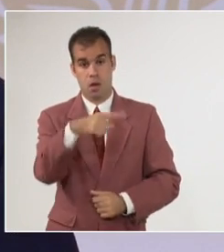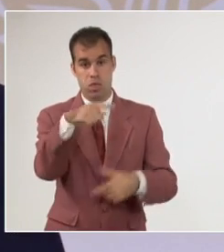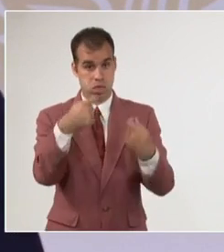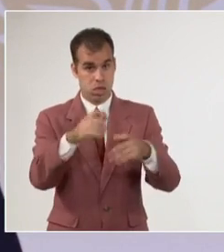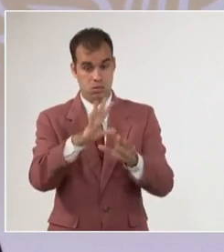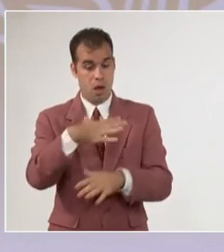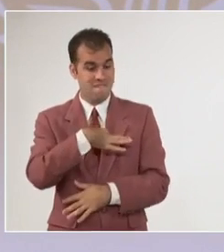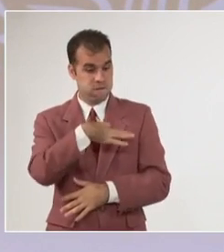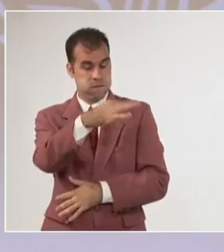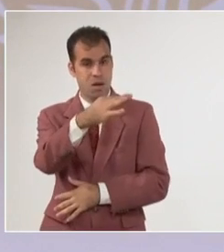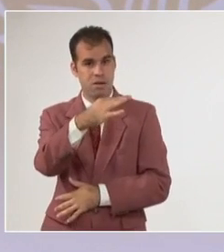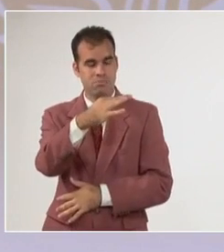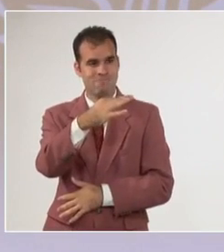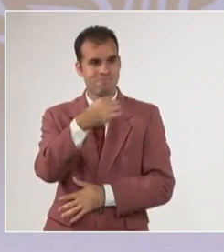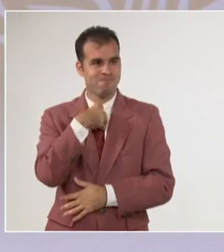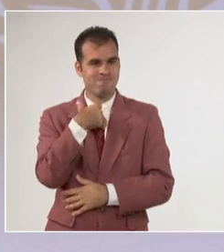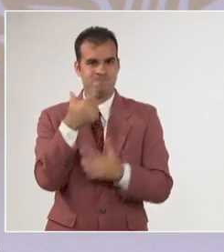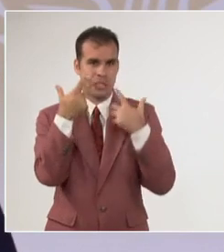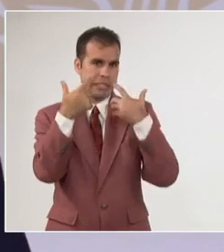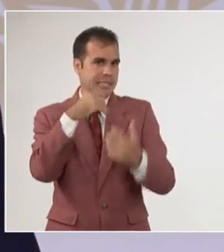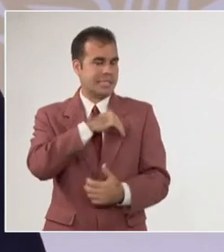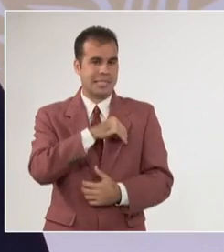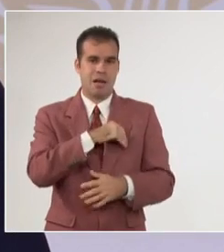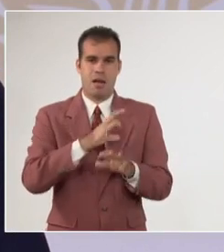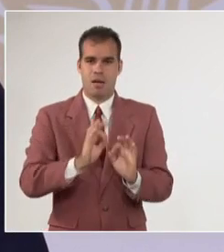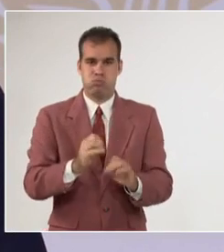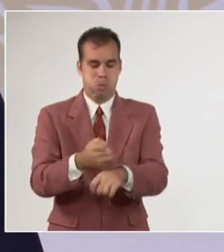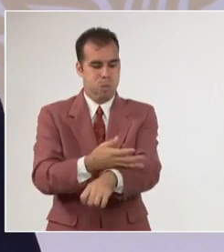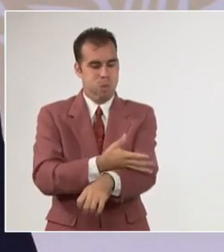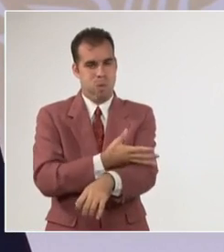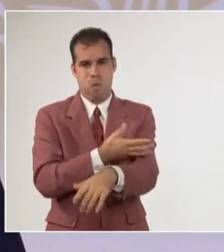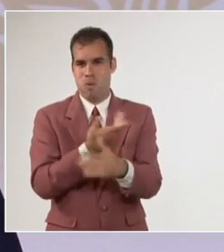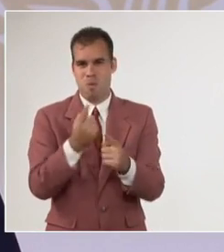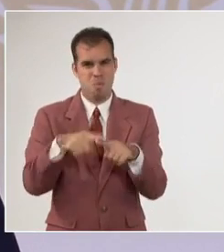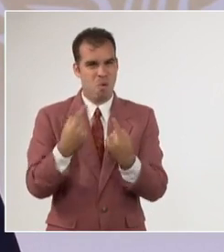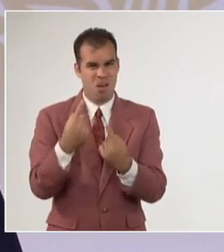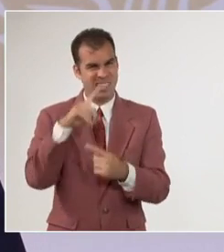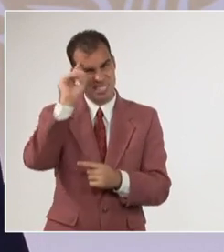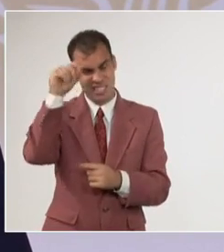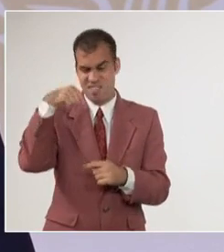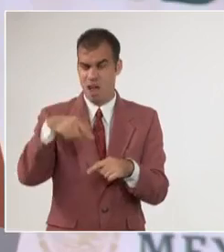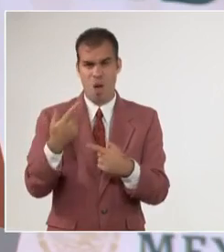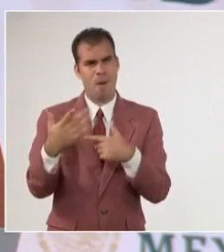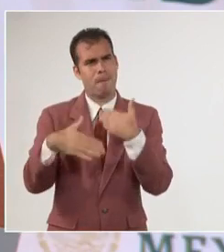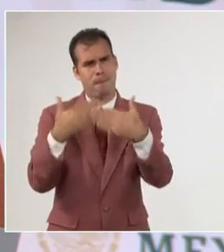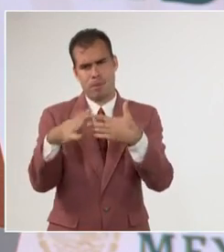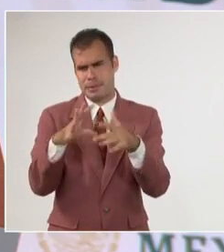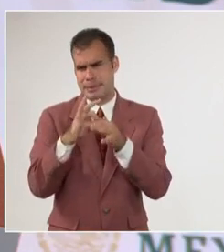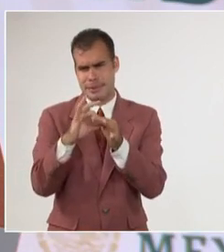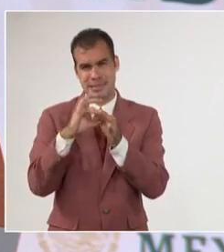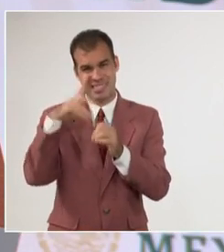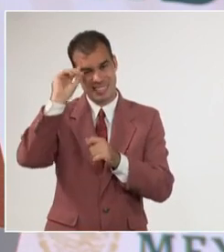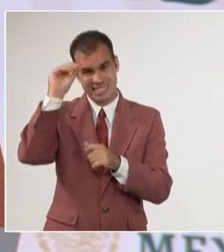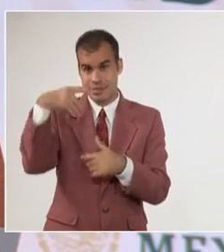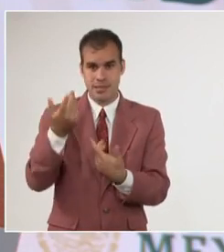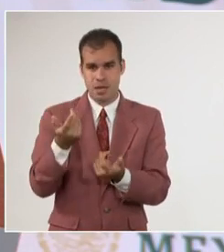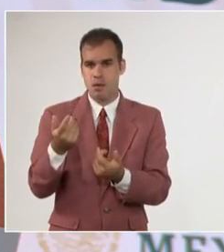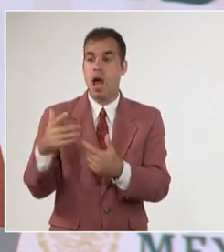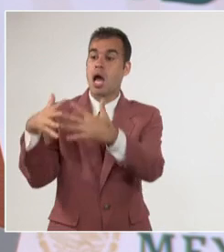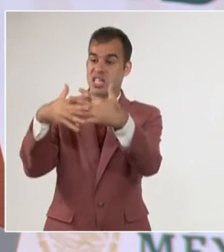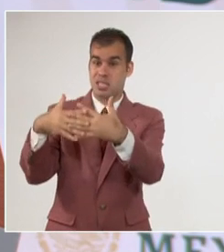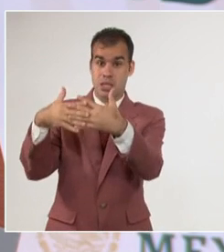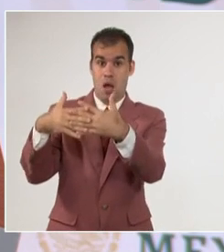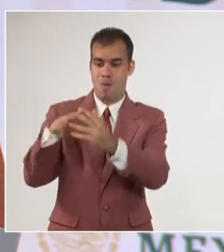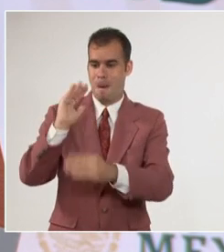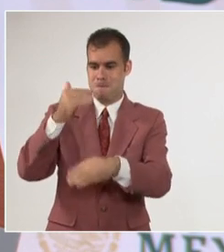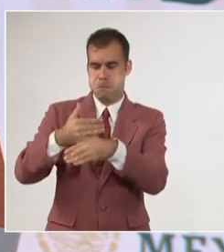valor inconmensurablemente mayor en momentos en que sufrimos los embates de una guerra multidimensional, con un bloqueo criminal